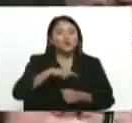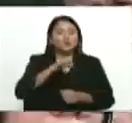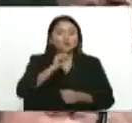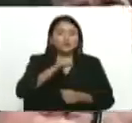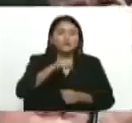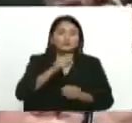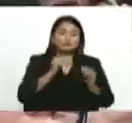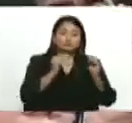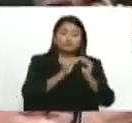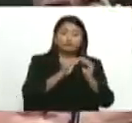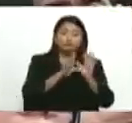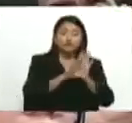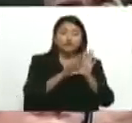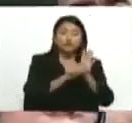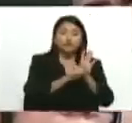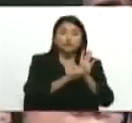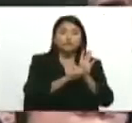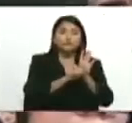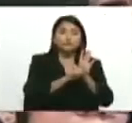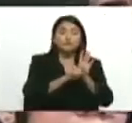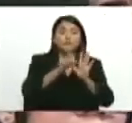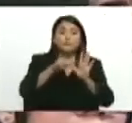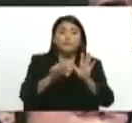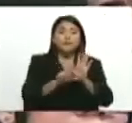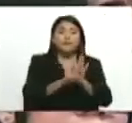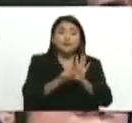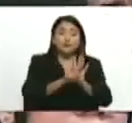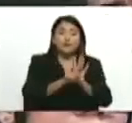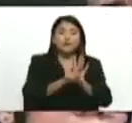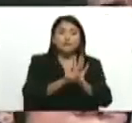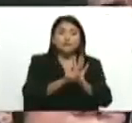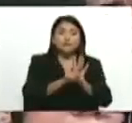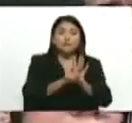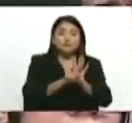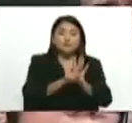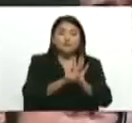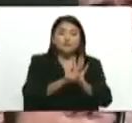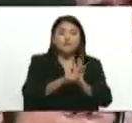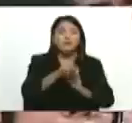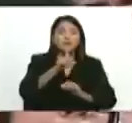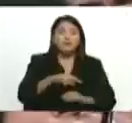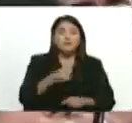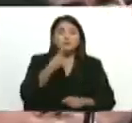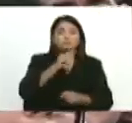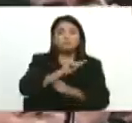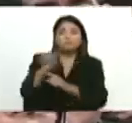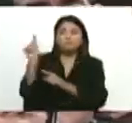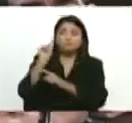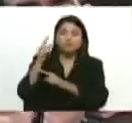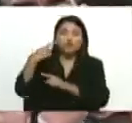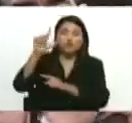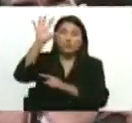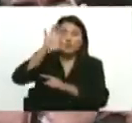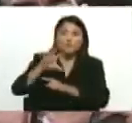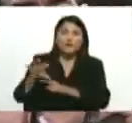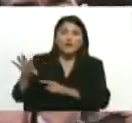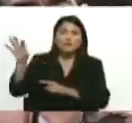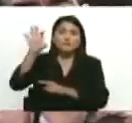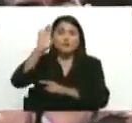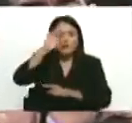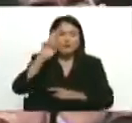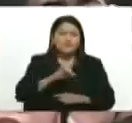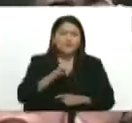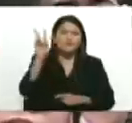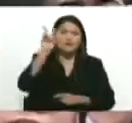a la Constitución y a las leyes, pero también vamos a exigir a la comunidad internacional en general